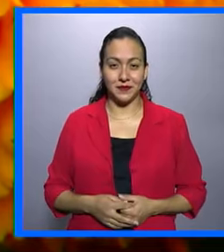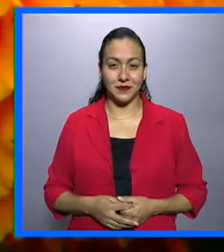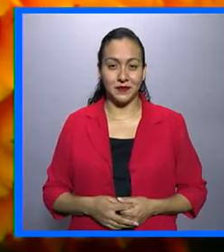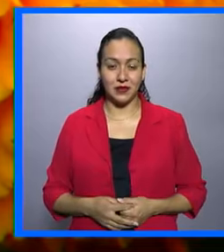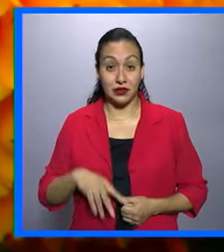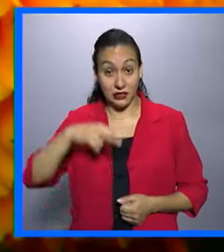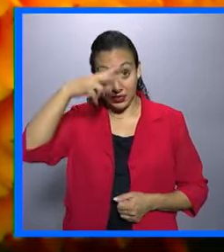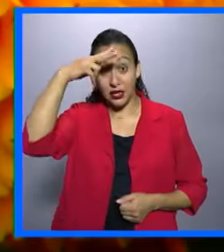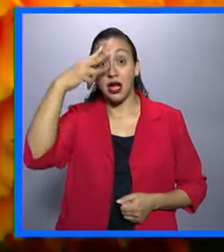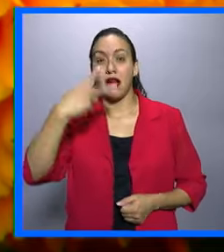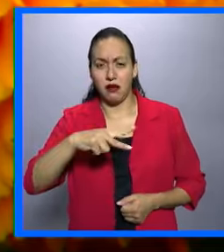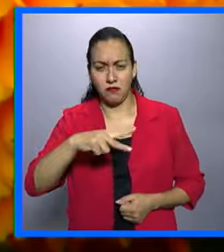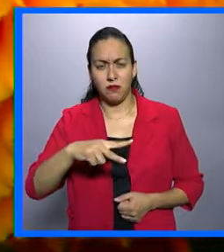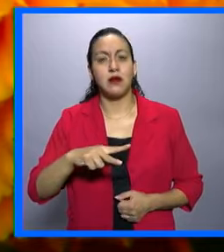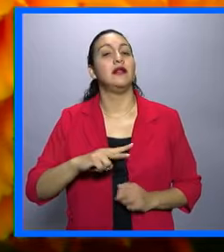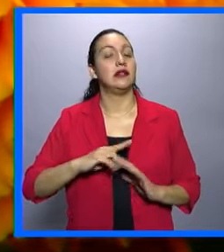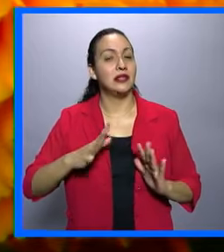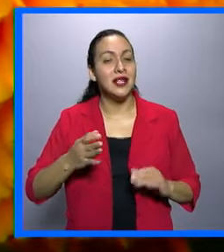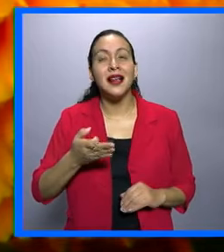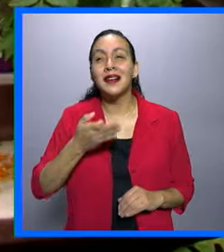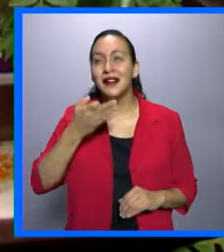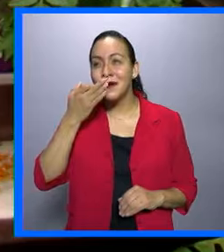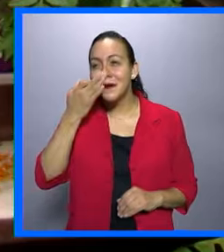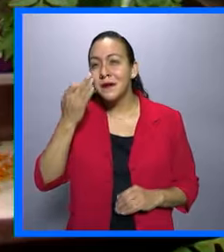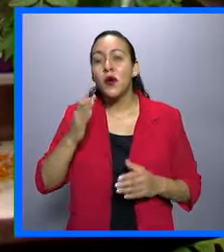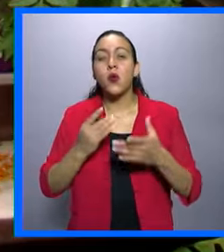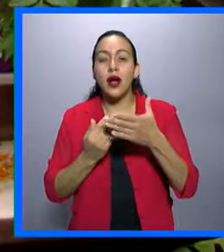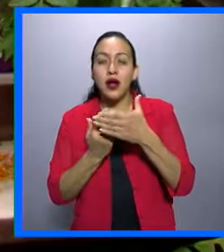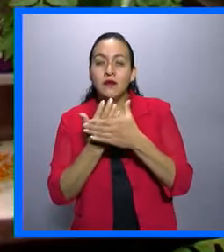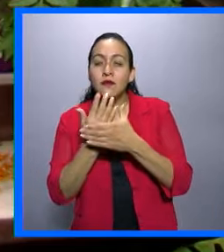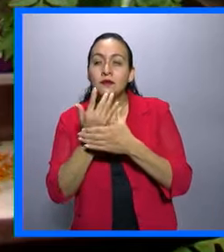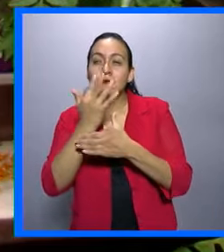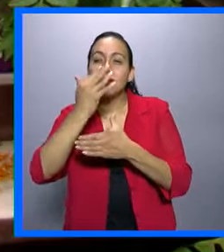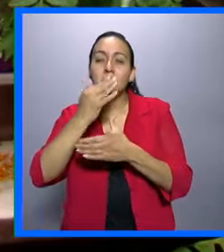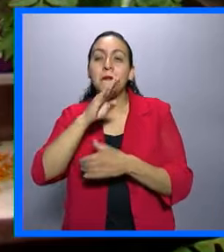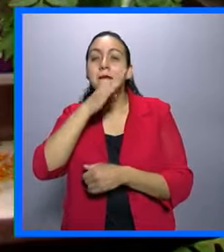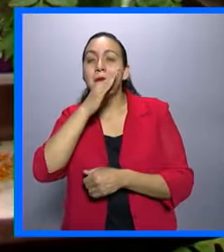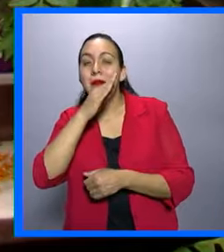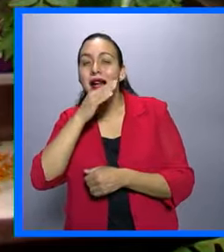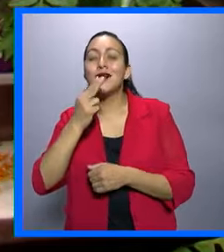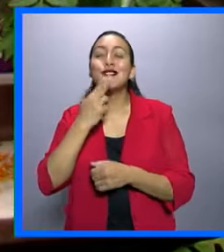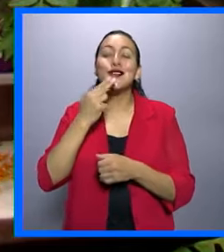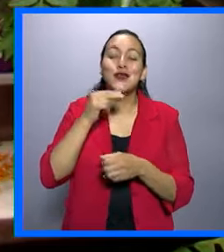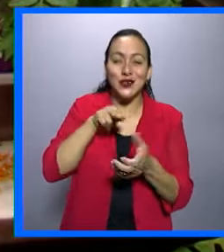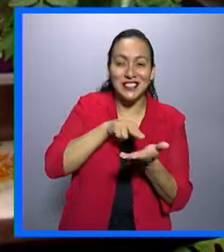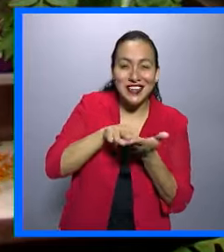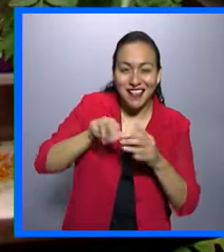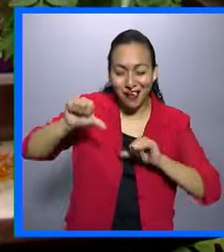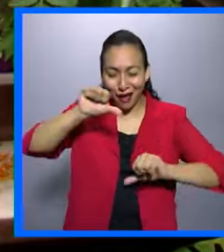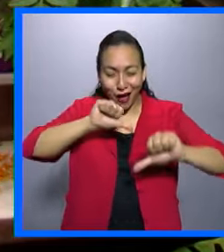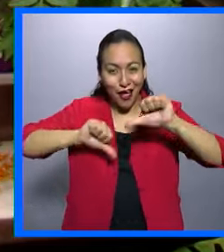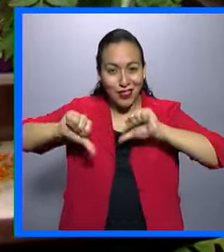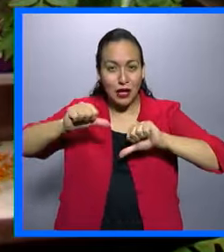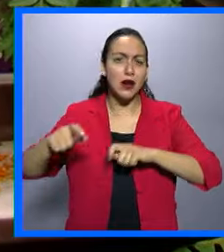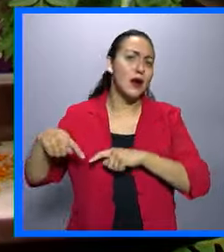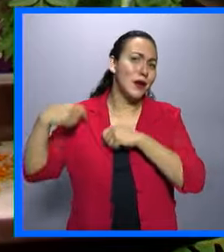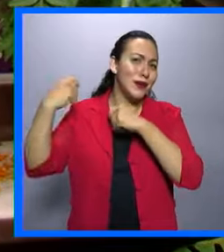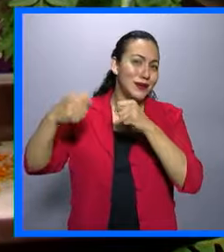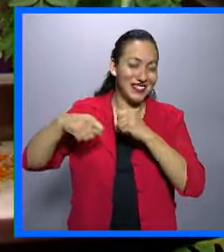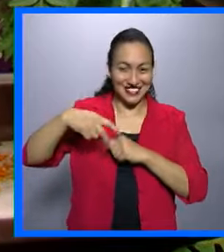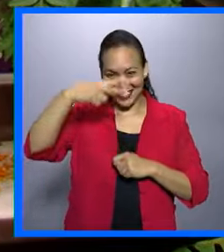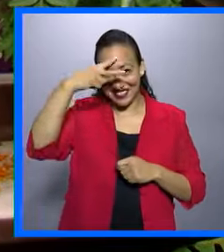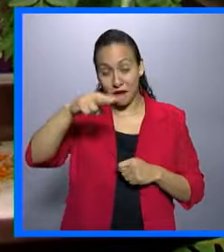En México se percibe ya el olor a copal, pan, maíz, piloncillo, atole, la tradición por recibir en